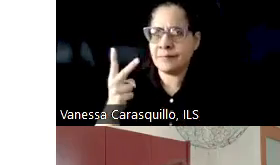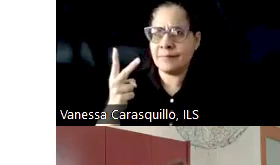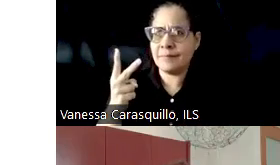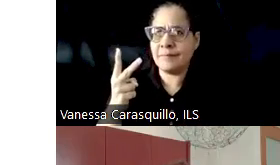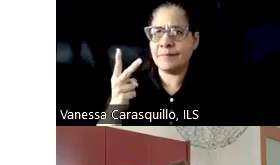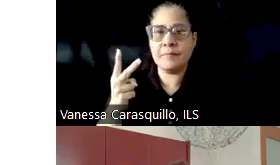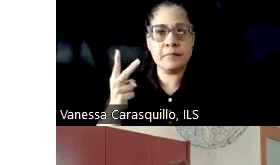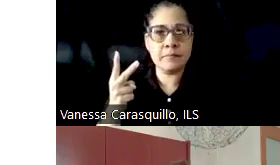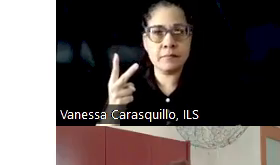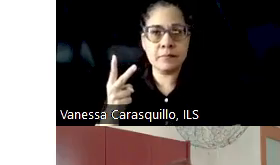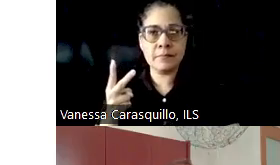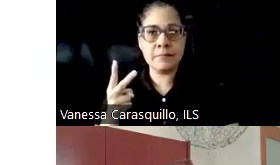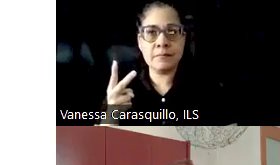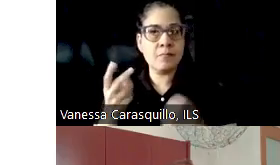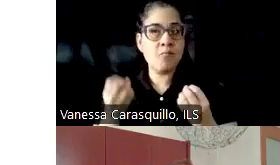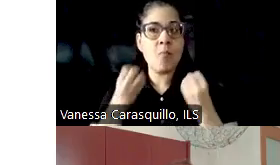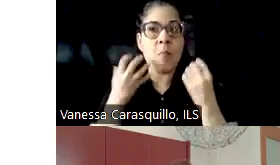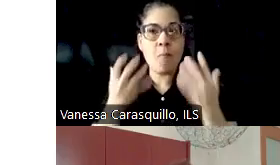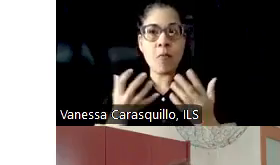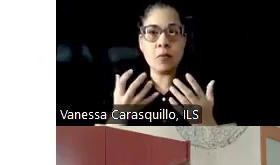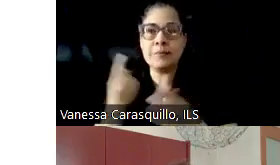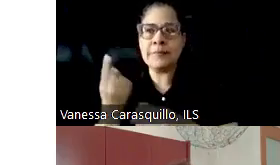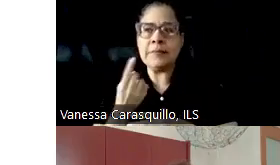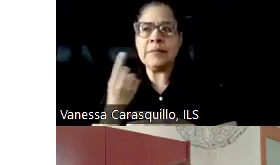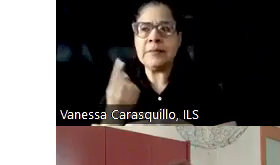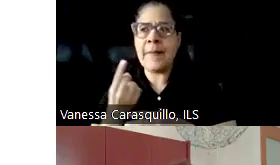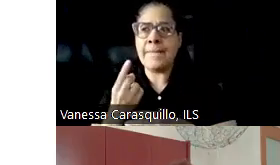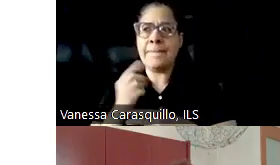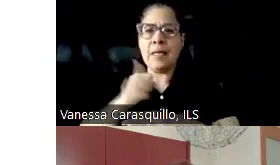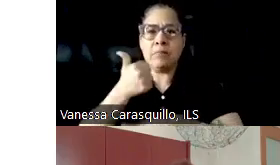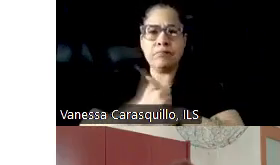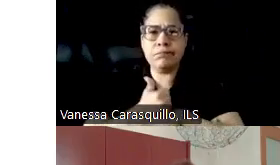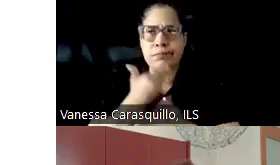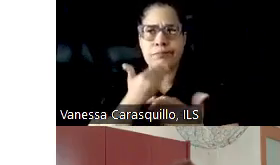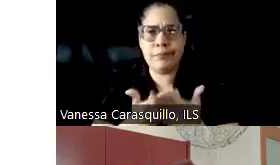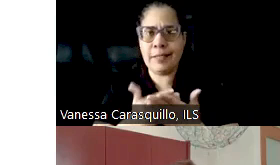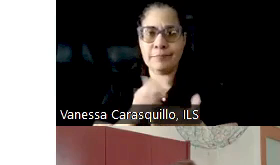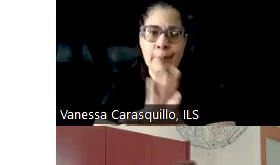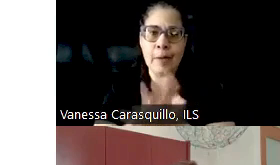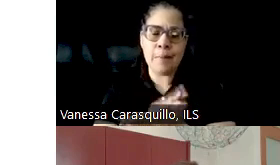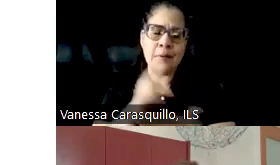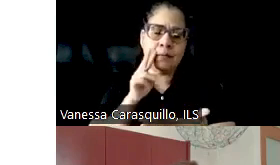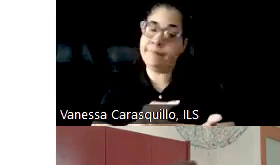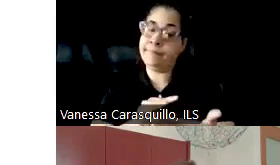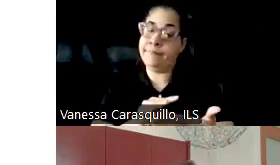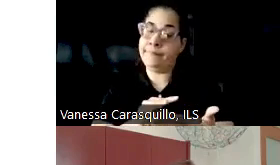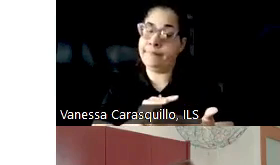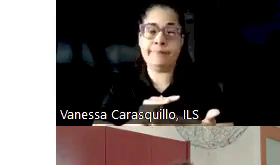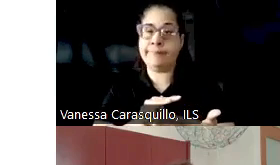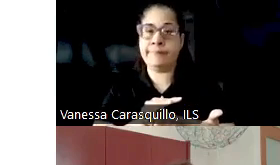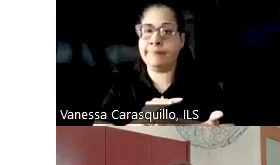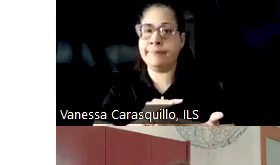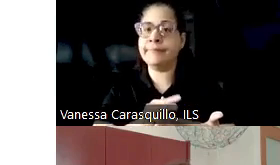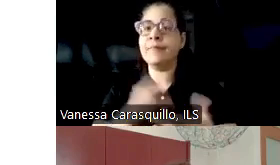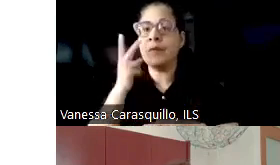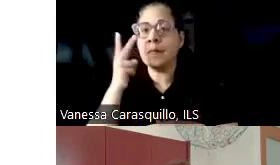cartas, y no siempre está bien puesto en estos papeles. Es importante ver que esta conducta aparece después